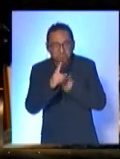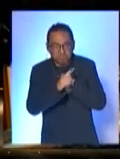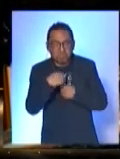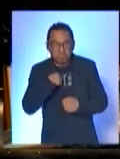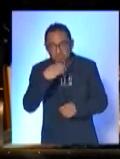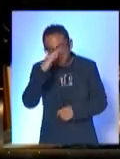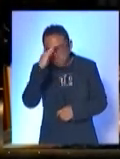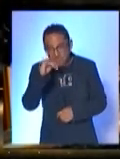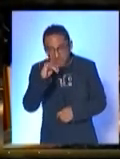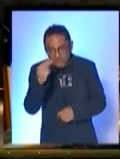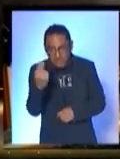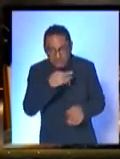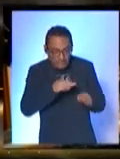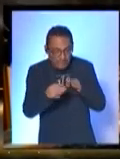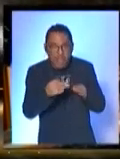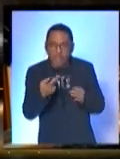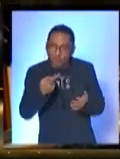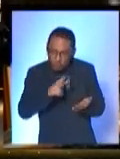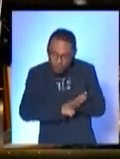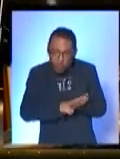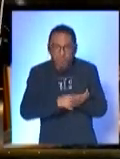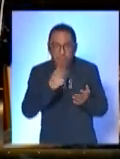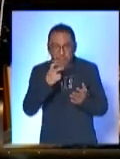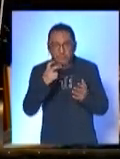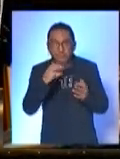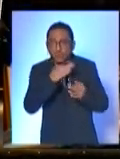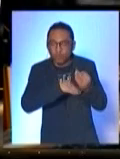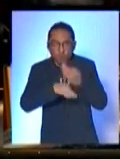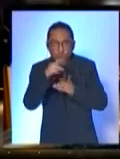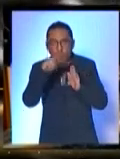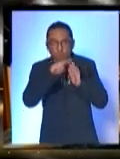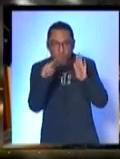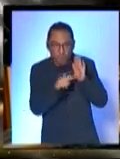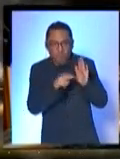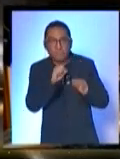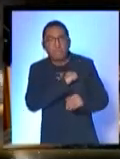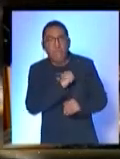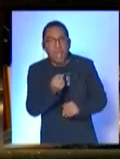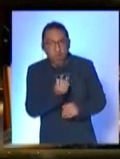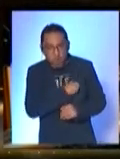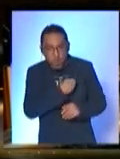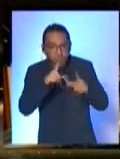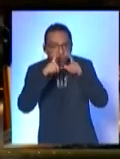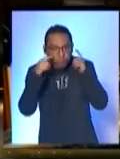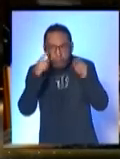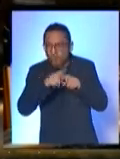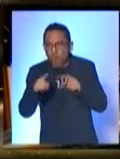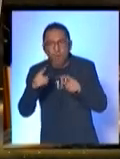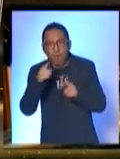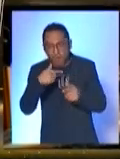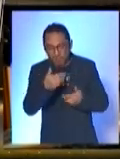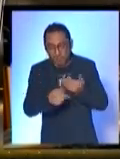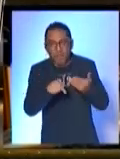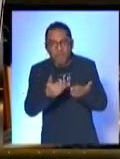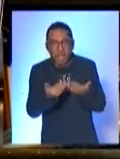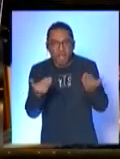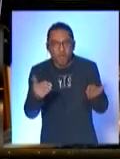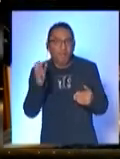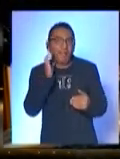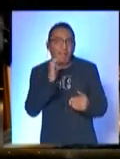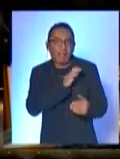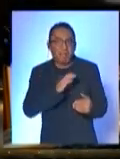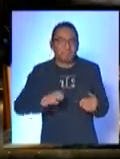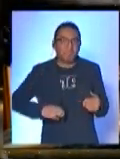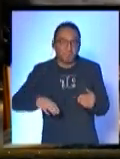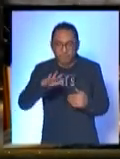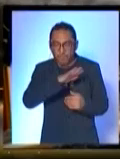de reforzarse las medidas y los protocolos sanitarios en el desarrollo de las campañas, por supuesto. Pues